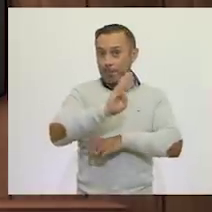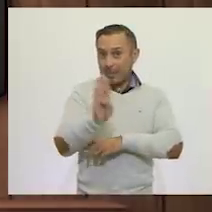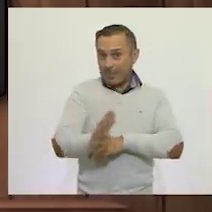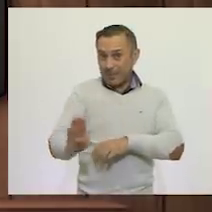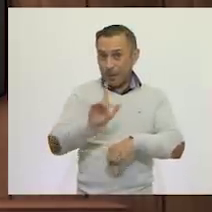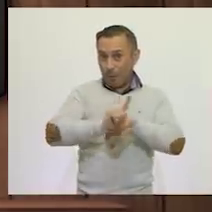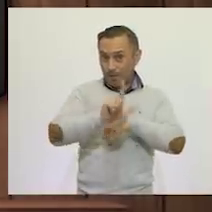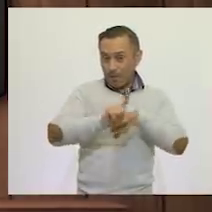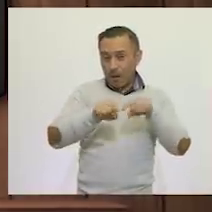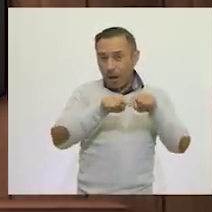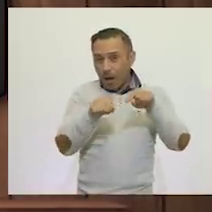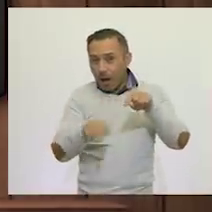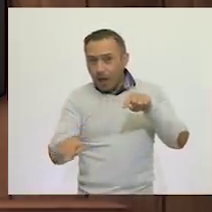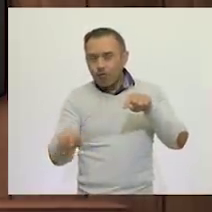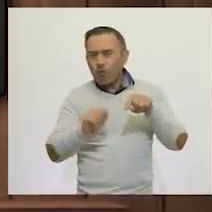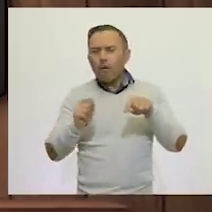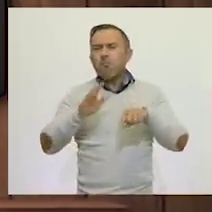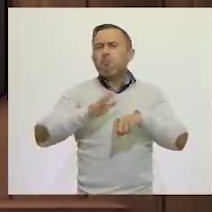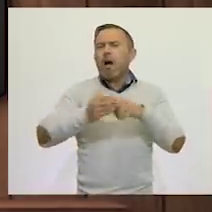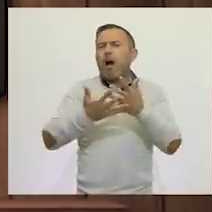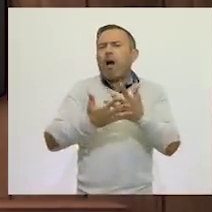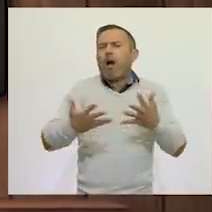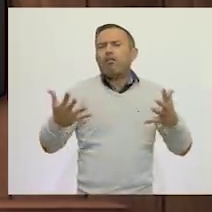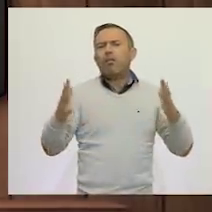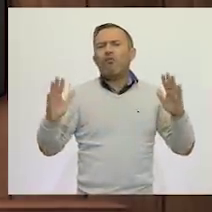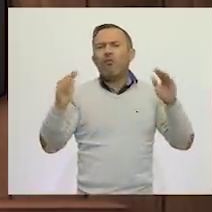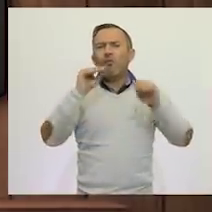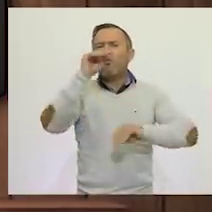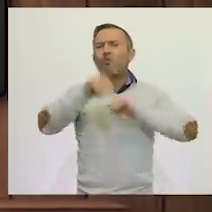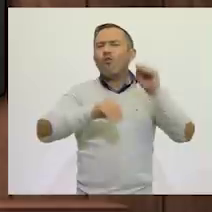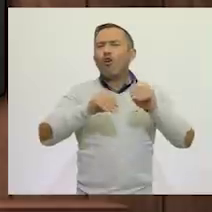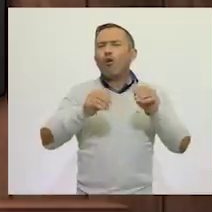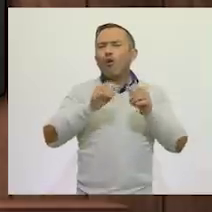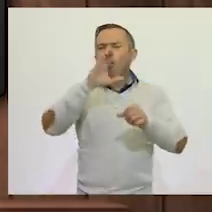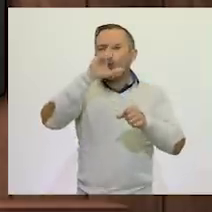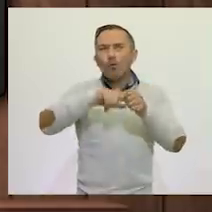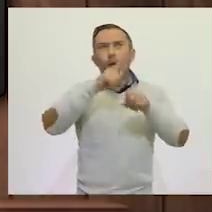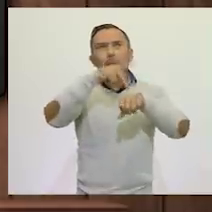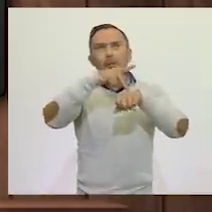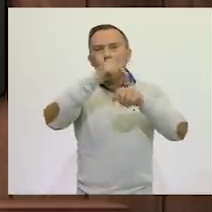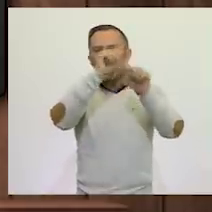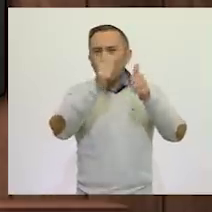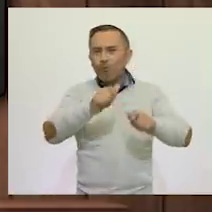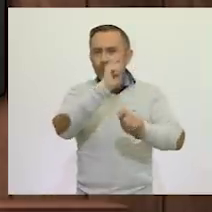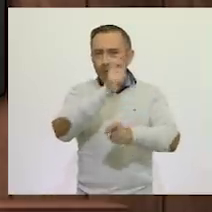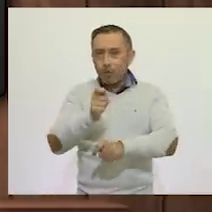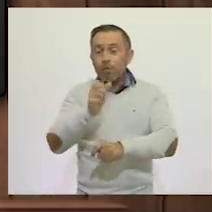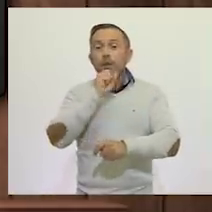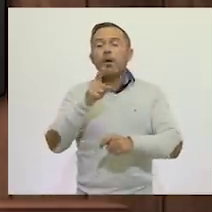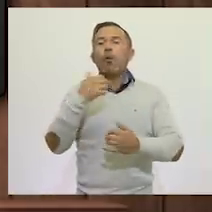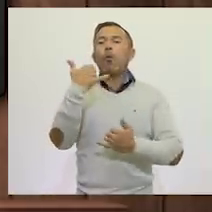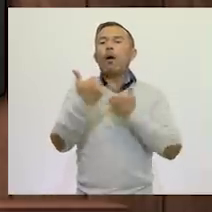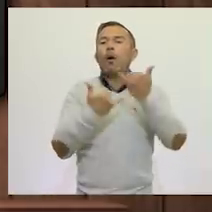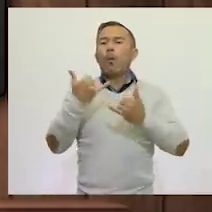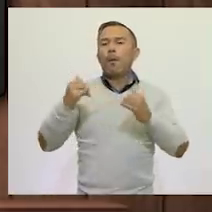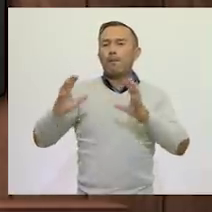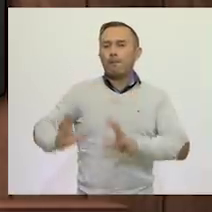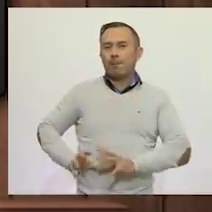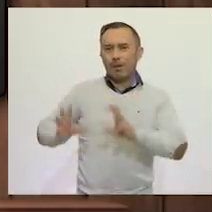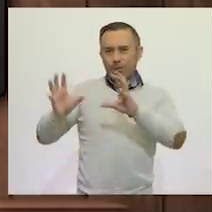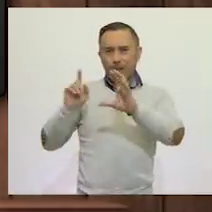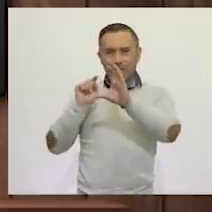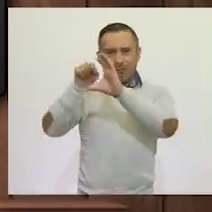Ahí se construyeron edificios adornados con esculturas, se comenzó a practicar el juego de pelota como un ritual religioso e incluso